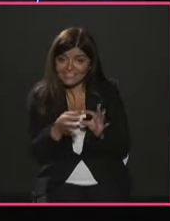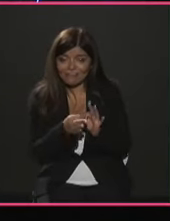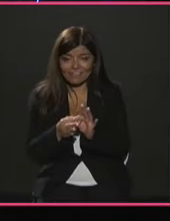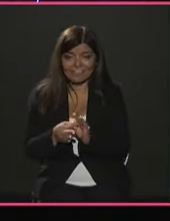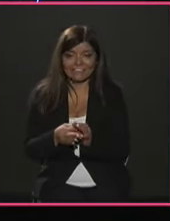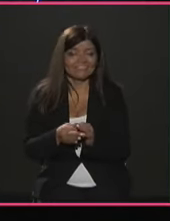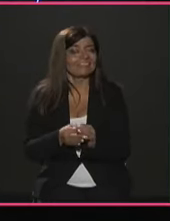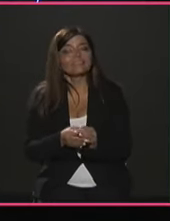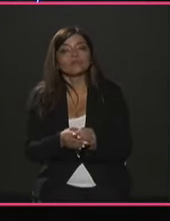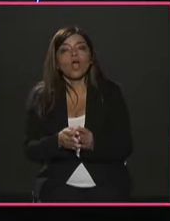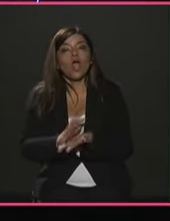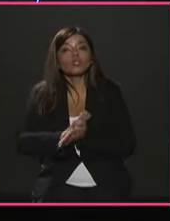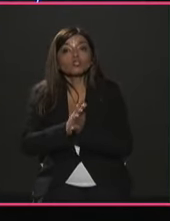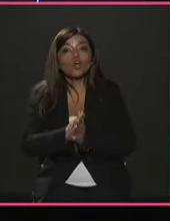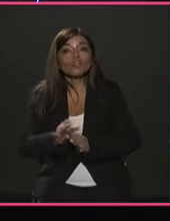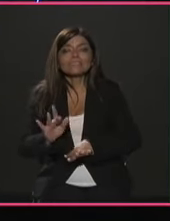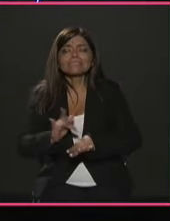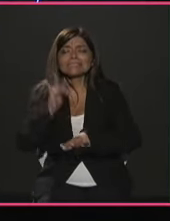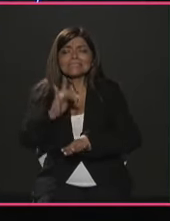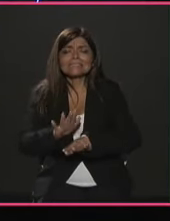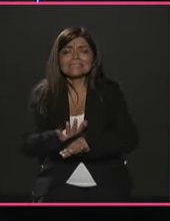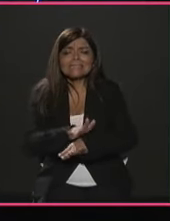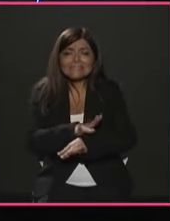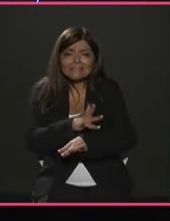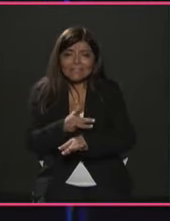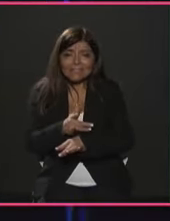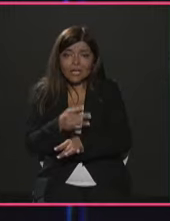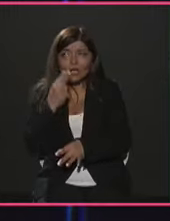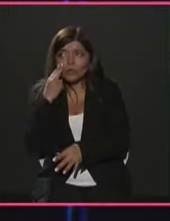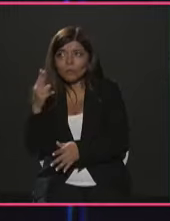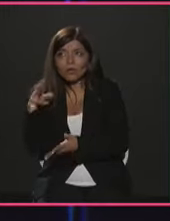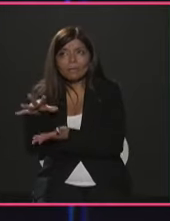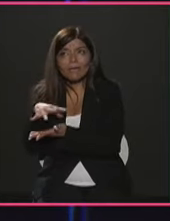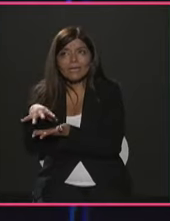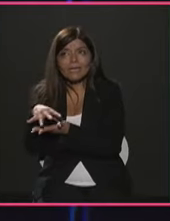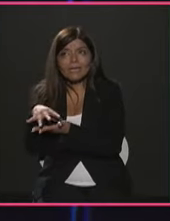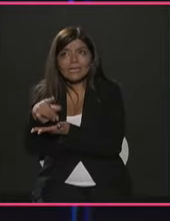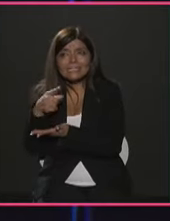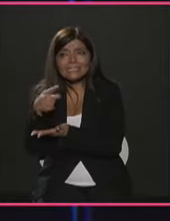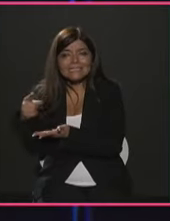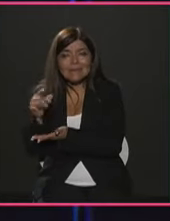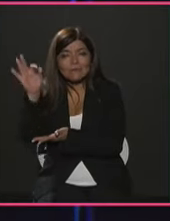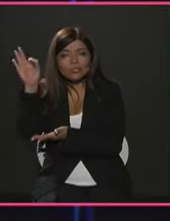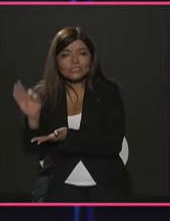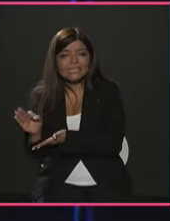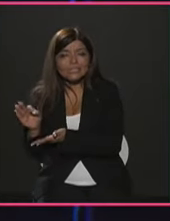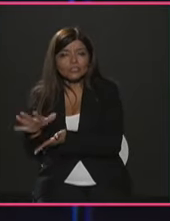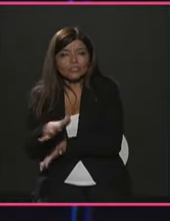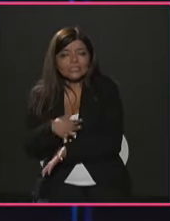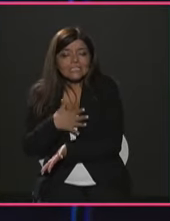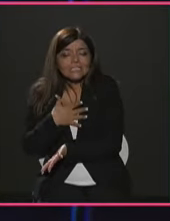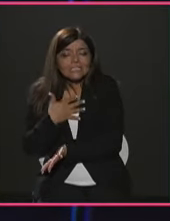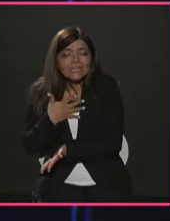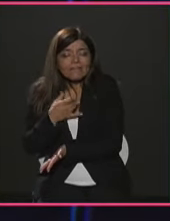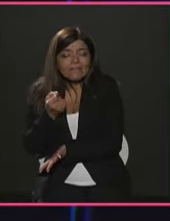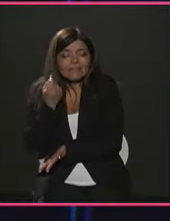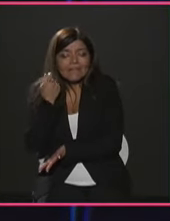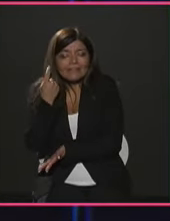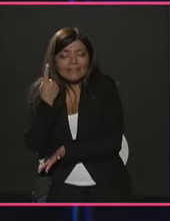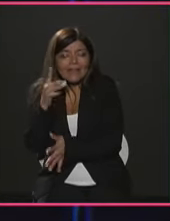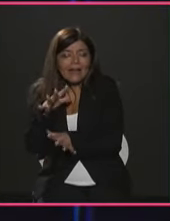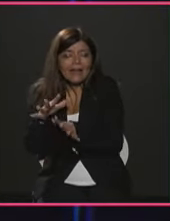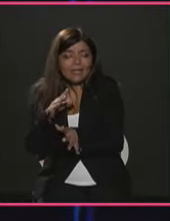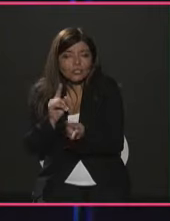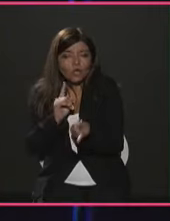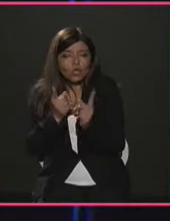es todo es sensible Cómo imaginar una ciudad 100% sensible capaz de entender los fenómenos